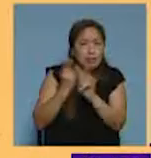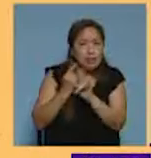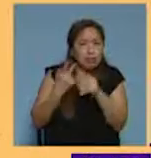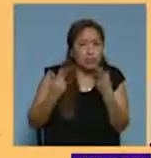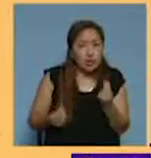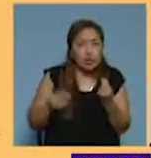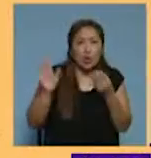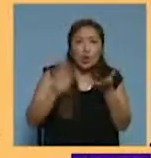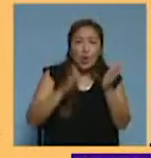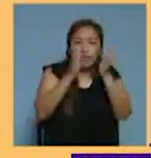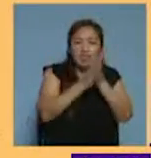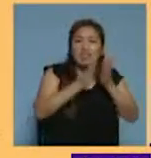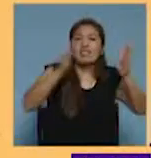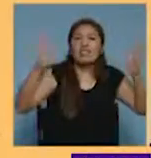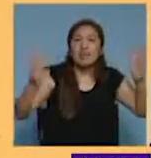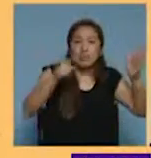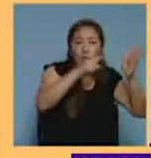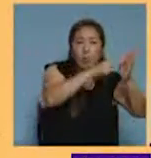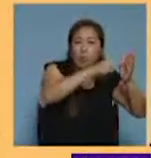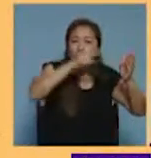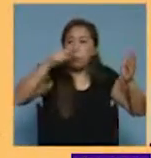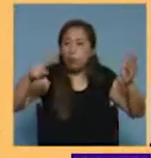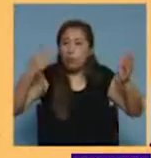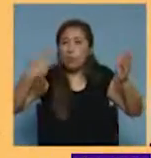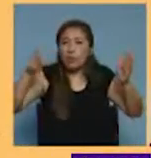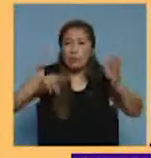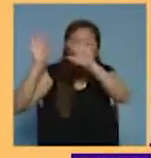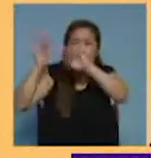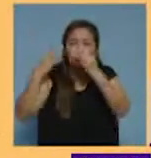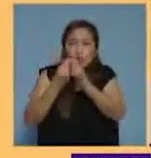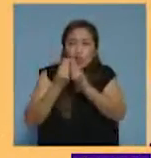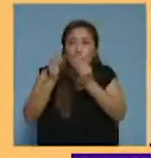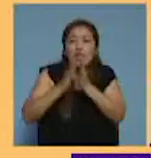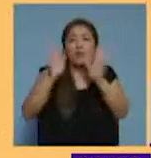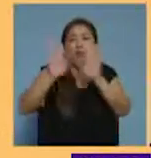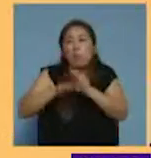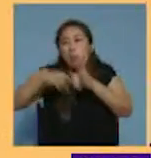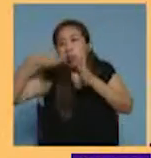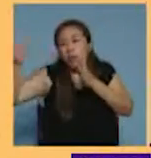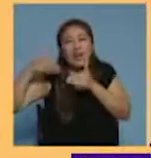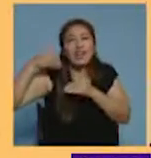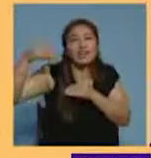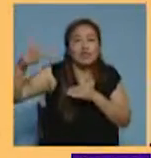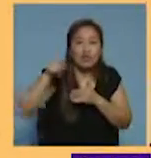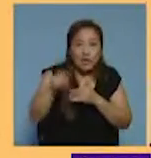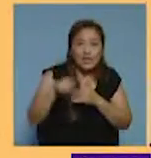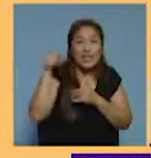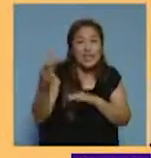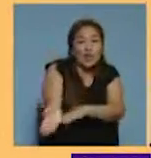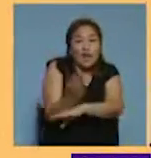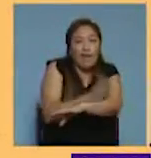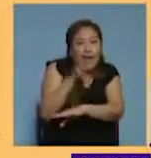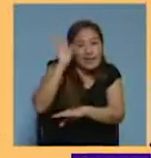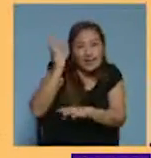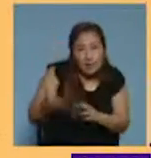hacían en mucho tiempo entre una y otra de las mismas características por eso es que se dice que ésta tiene un antecedente previsto